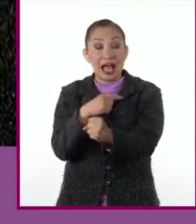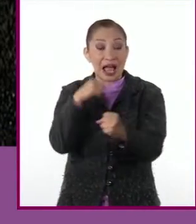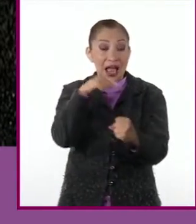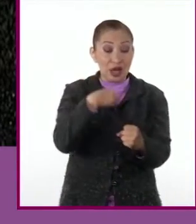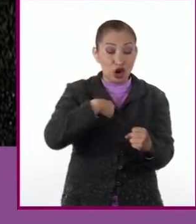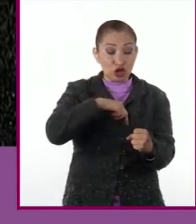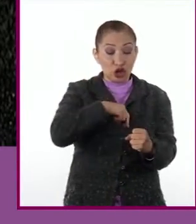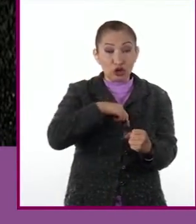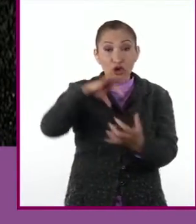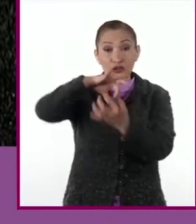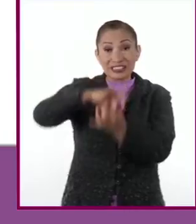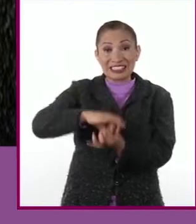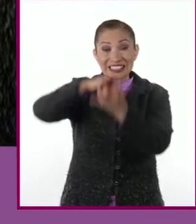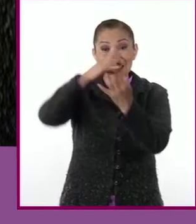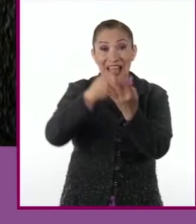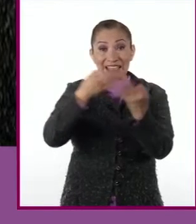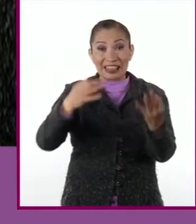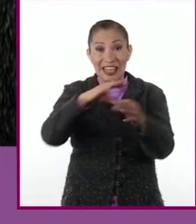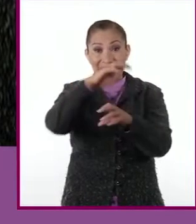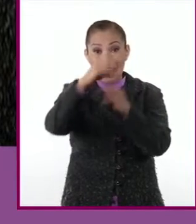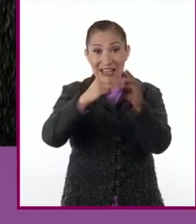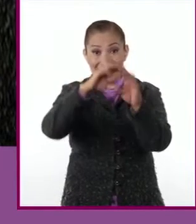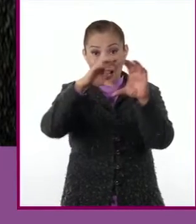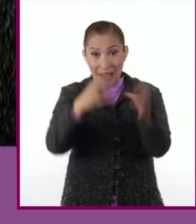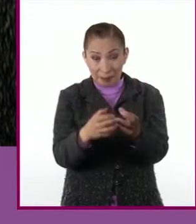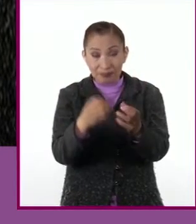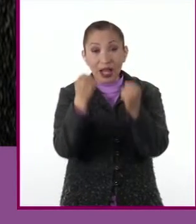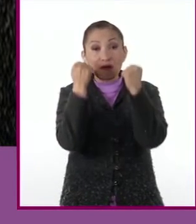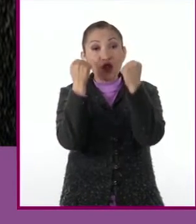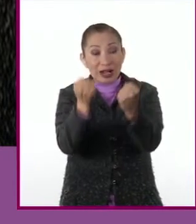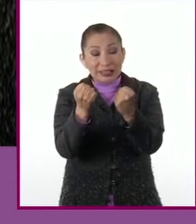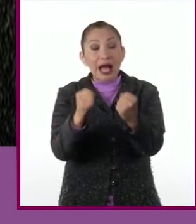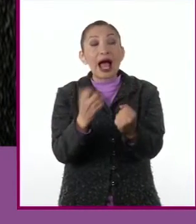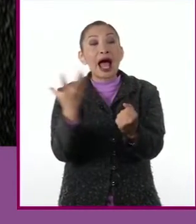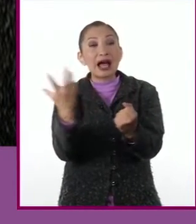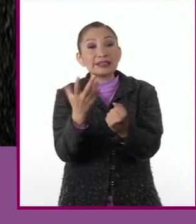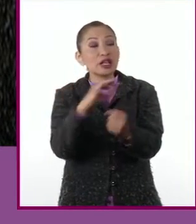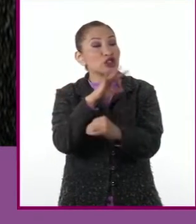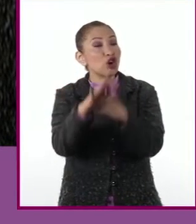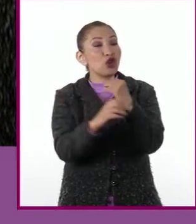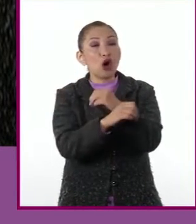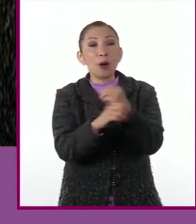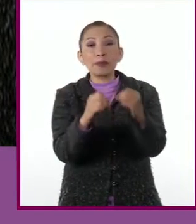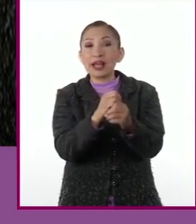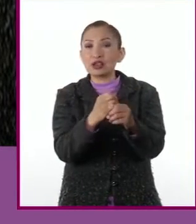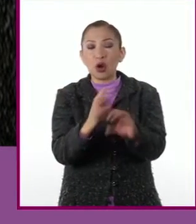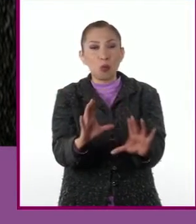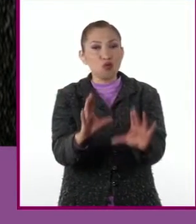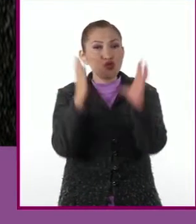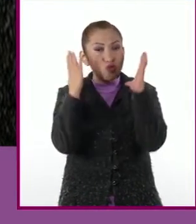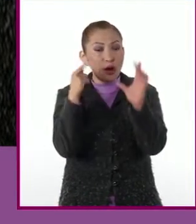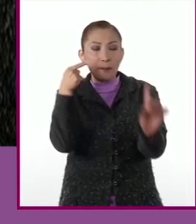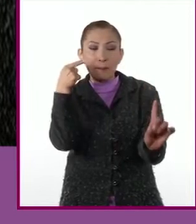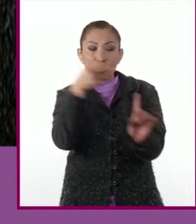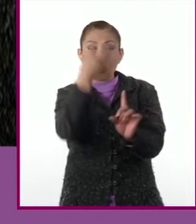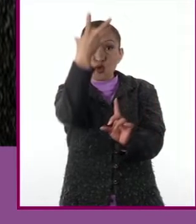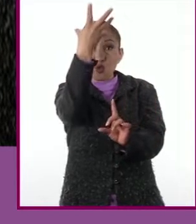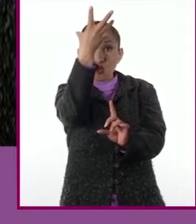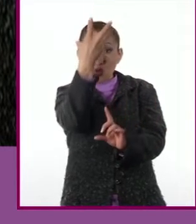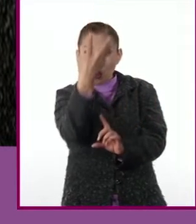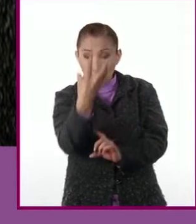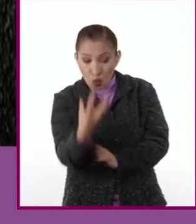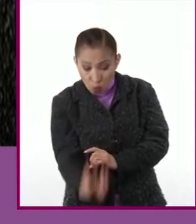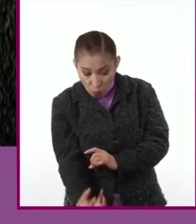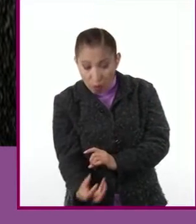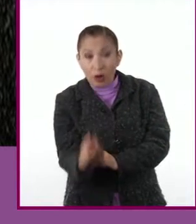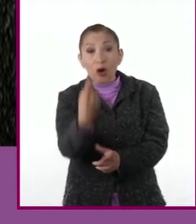entre nosotros y la Tierra. Esta fuerza es la que acelera a todo objeto directamente hacia abajo, y